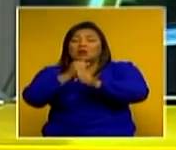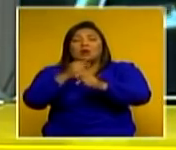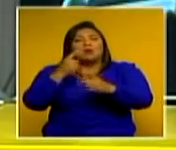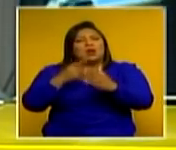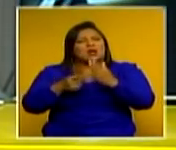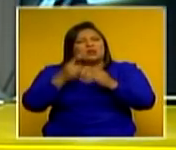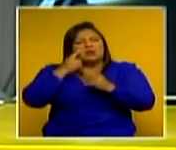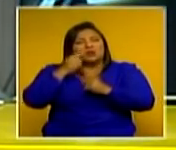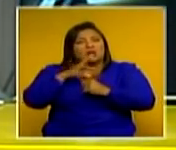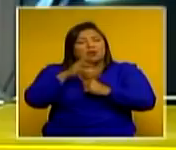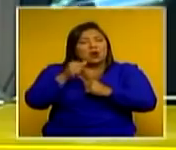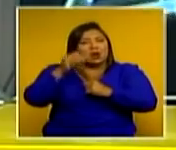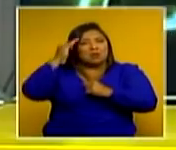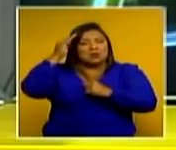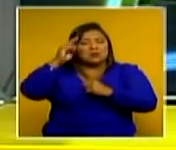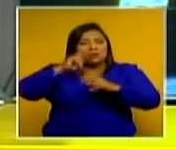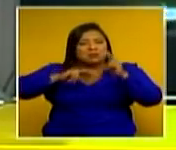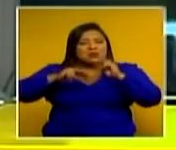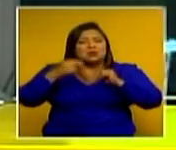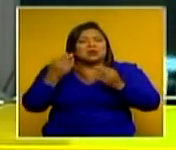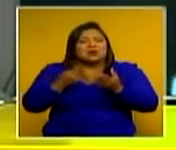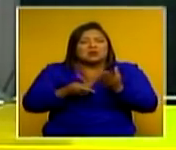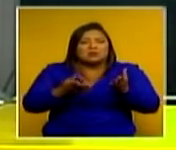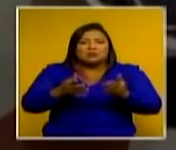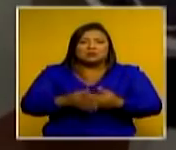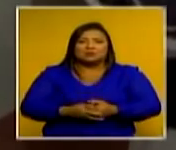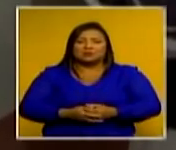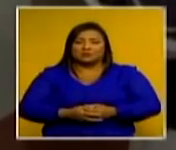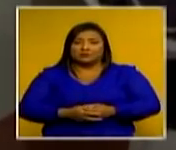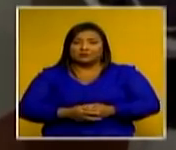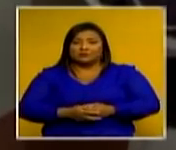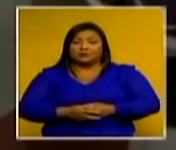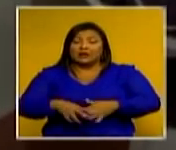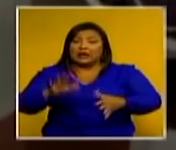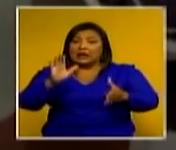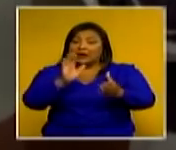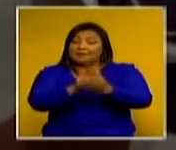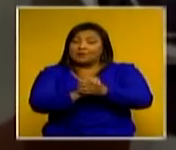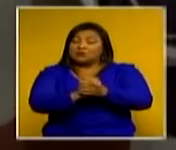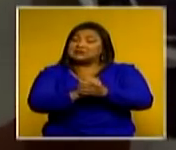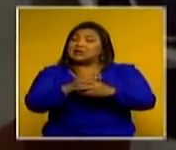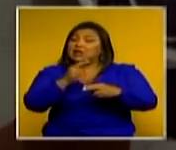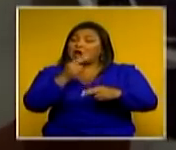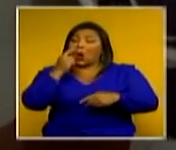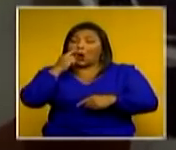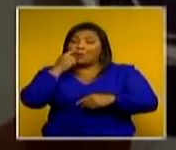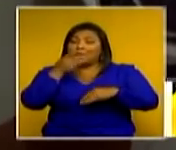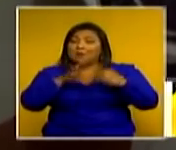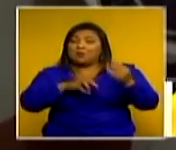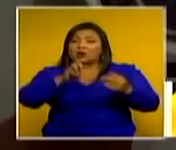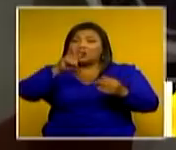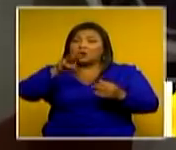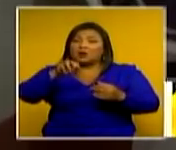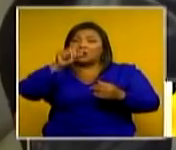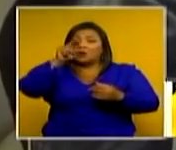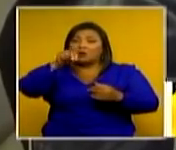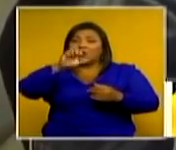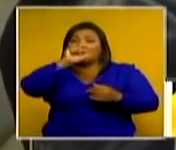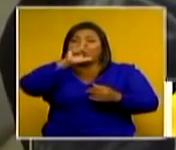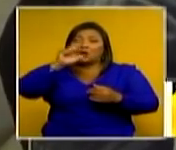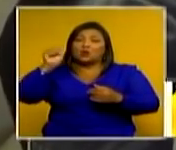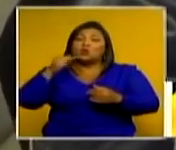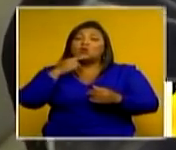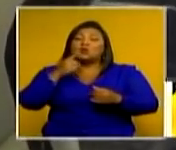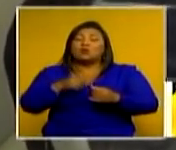y la policía investiga el caso la esposa de manuel guamán vargas no encontraba consuelo ante los duros